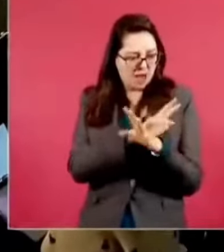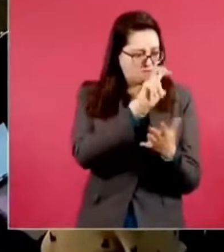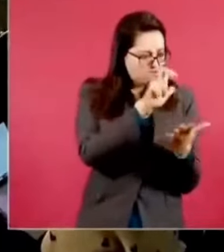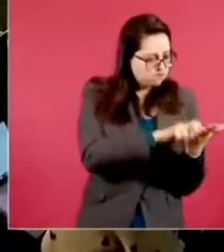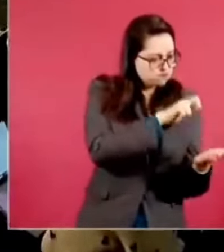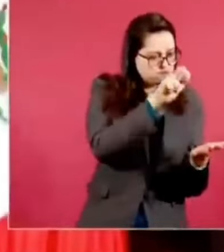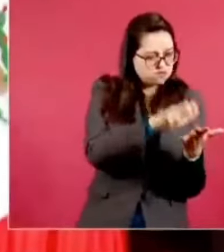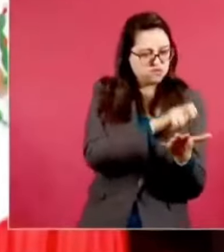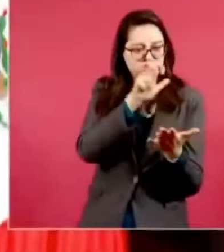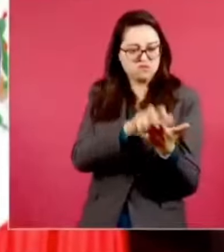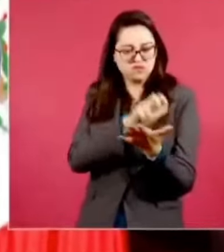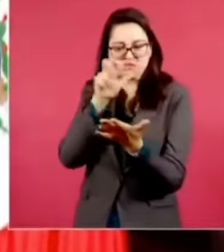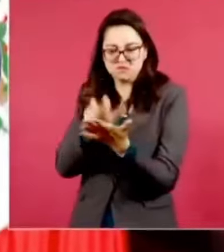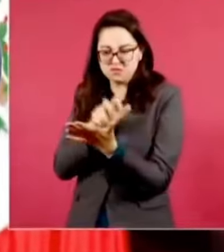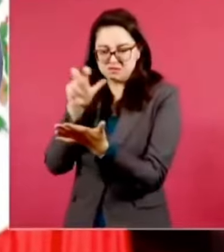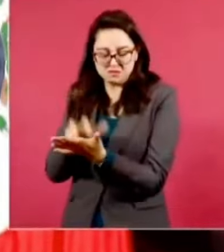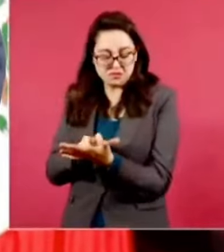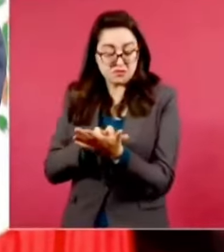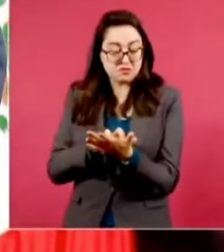en favor de la justicia,